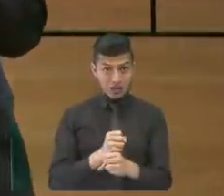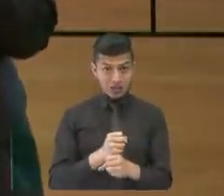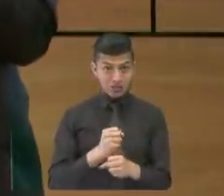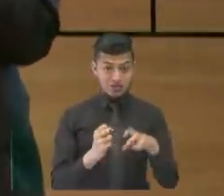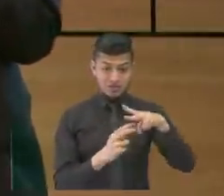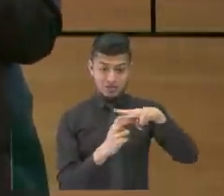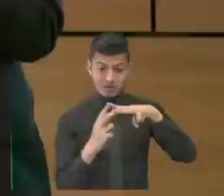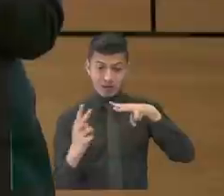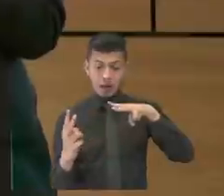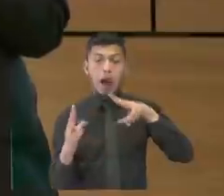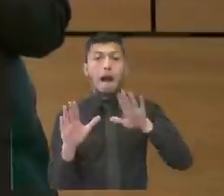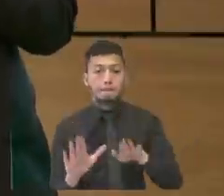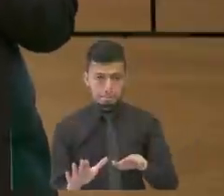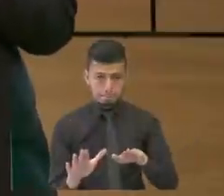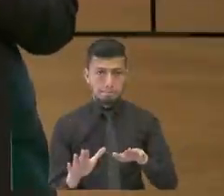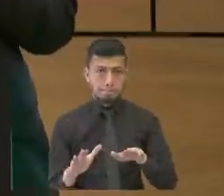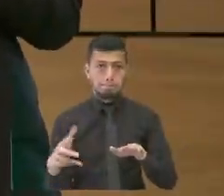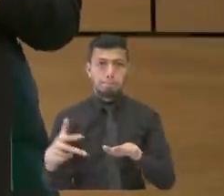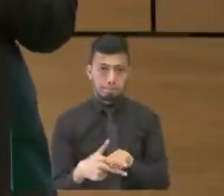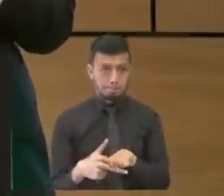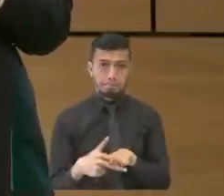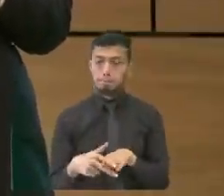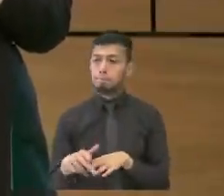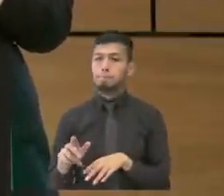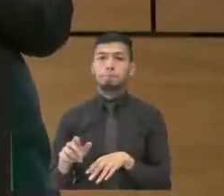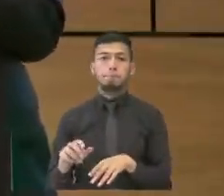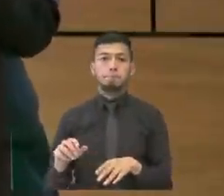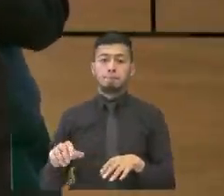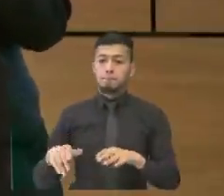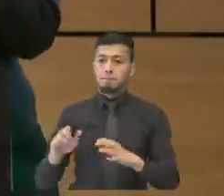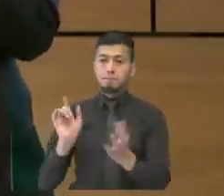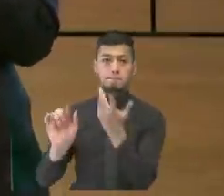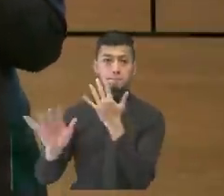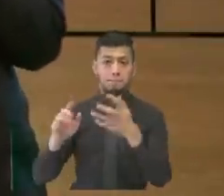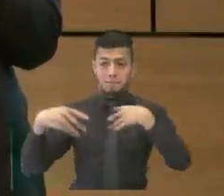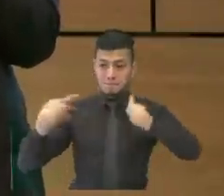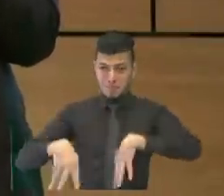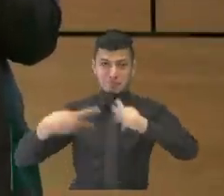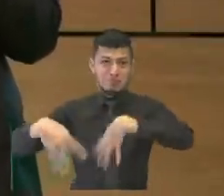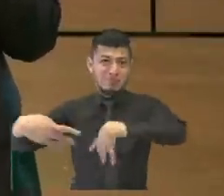tenga que quedarse parado, bloqueando toda la séptima mientras pasa una manifestación, sin ninguna